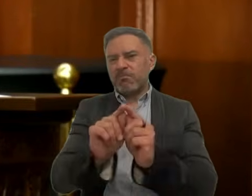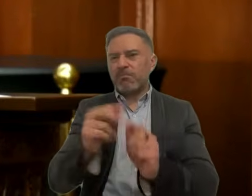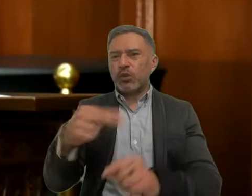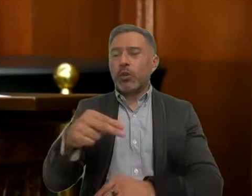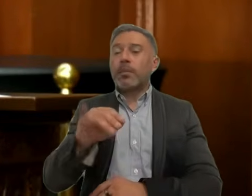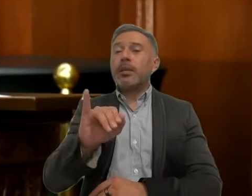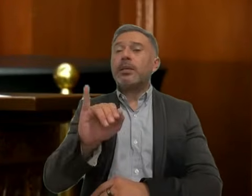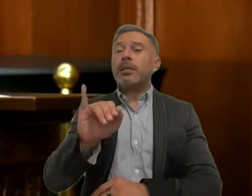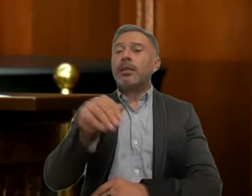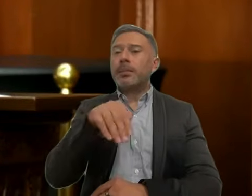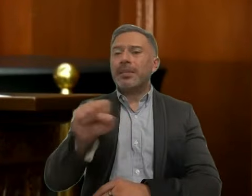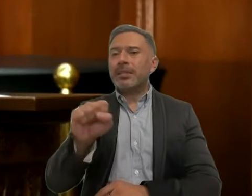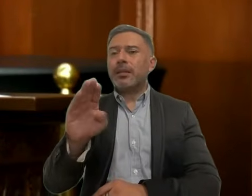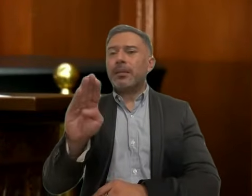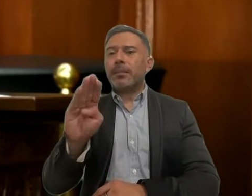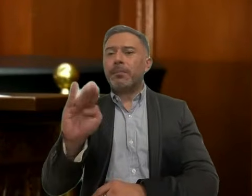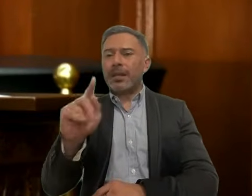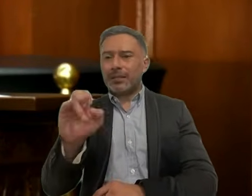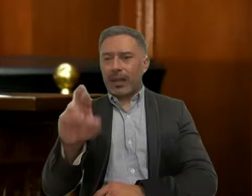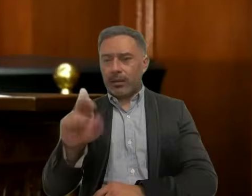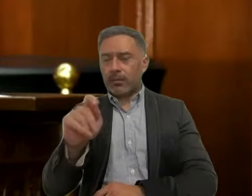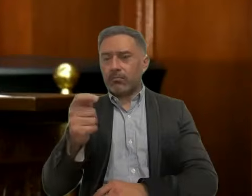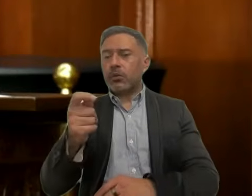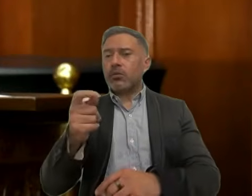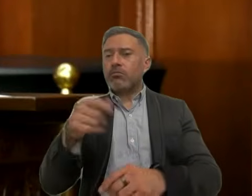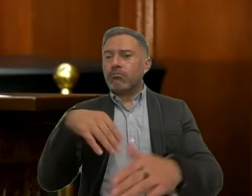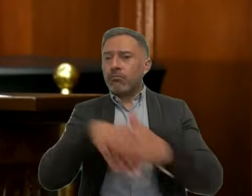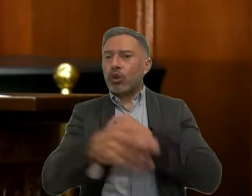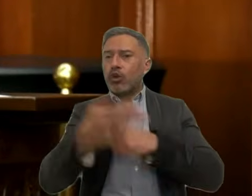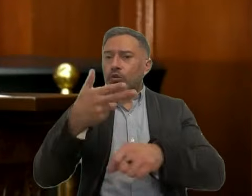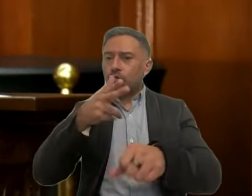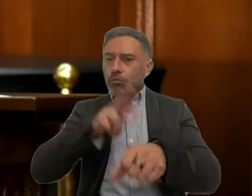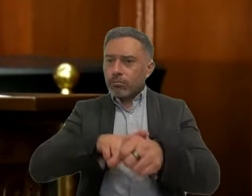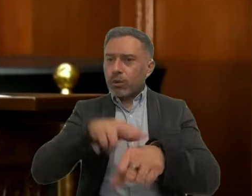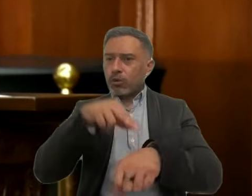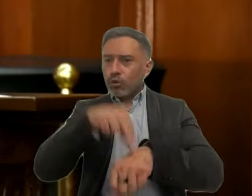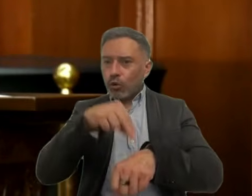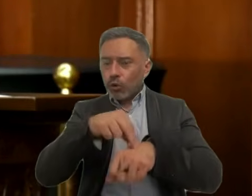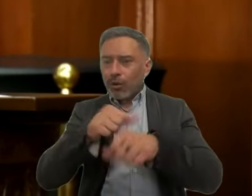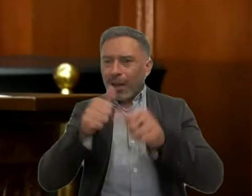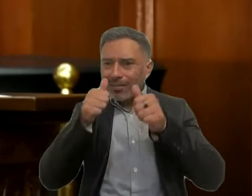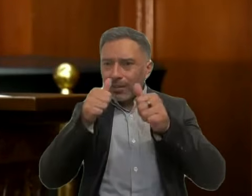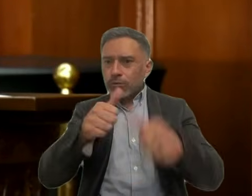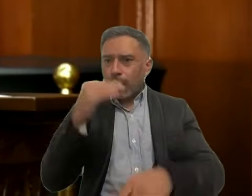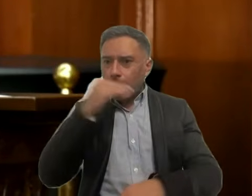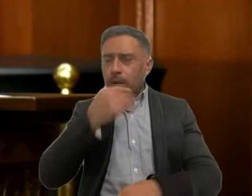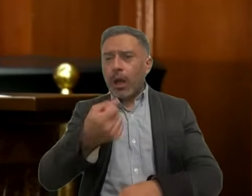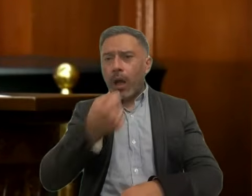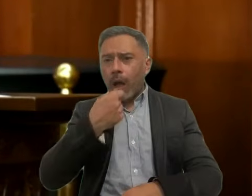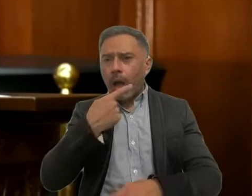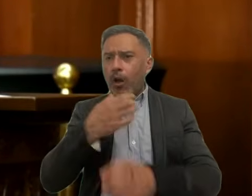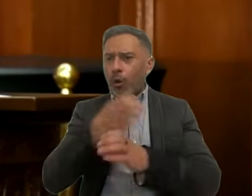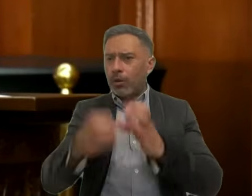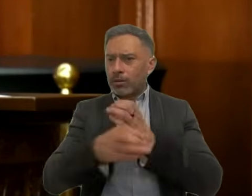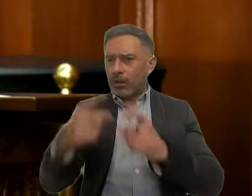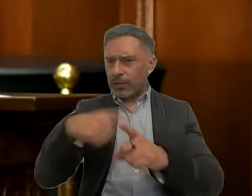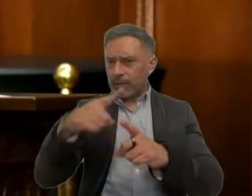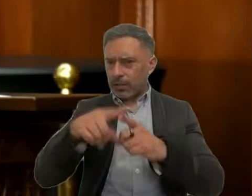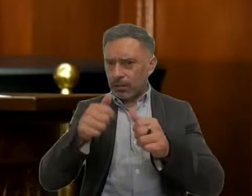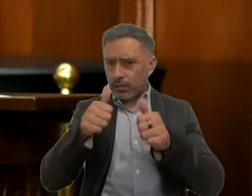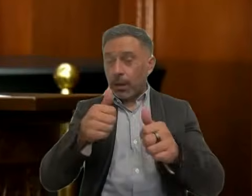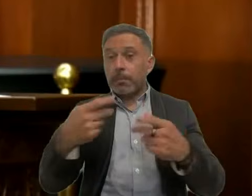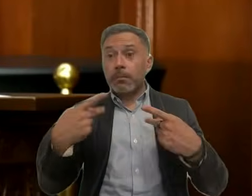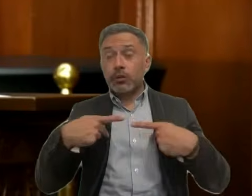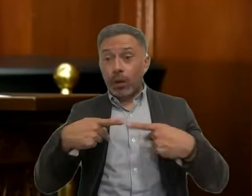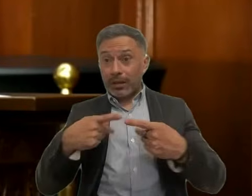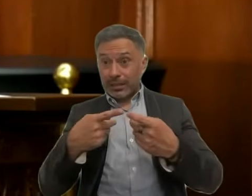integral gratuita médica y hospitalaria con medicamentos y demás insumos asociados a personas sin afiliación a